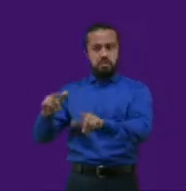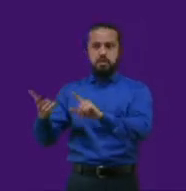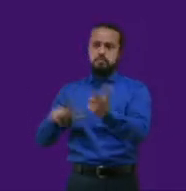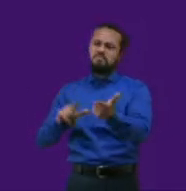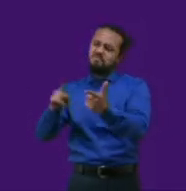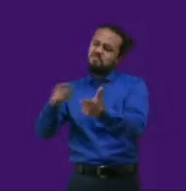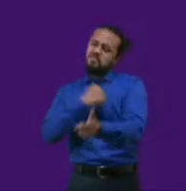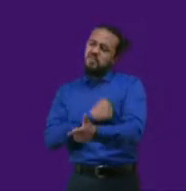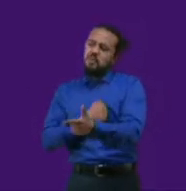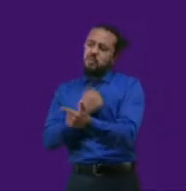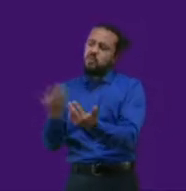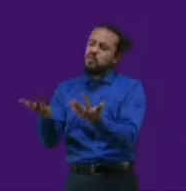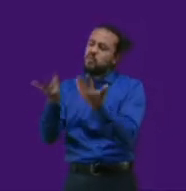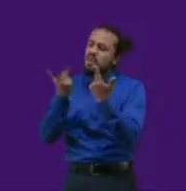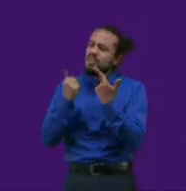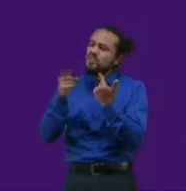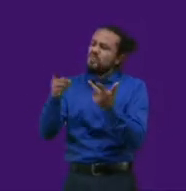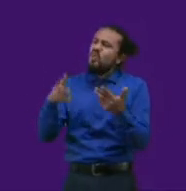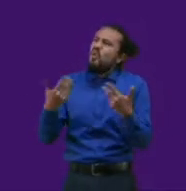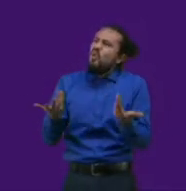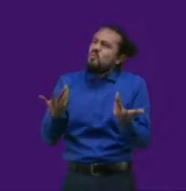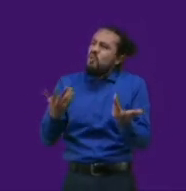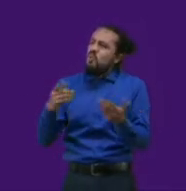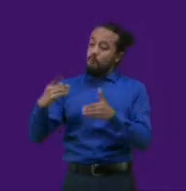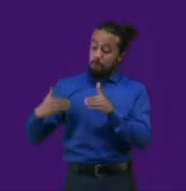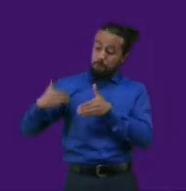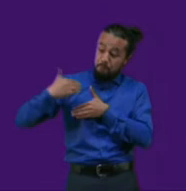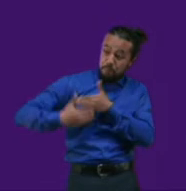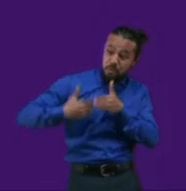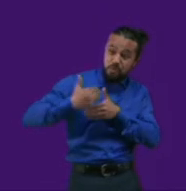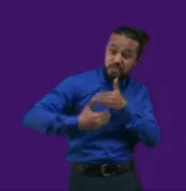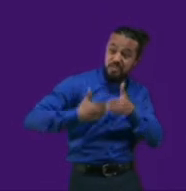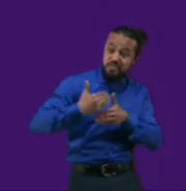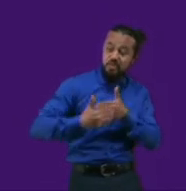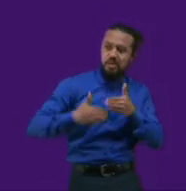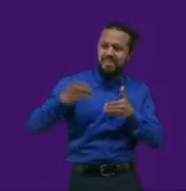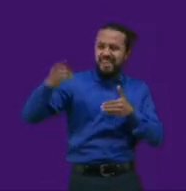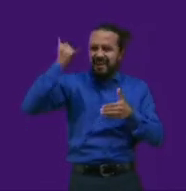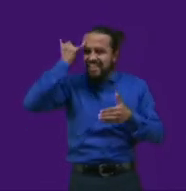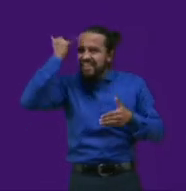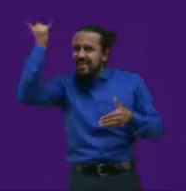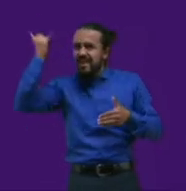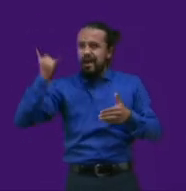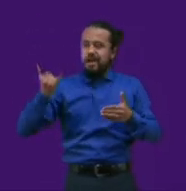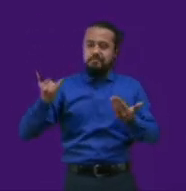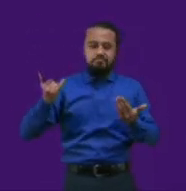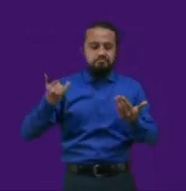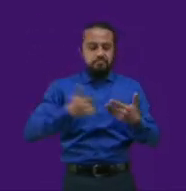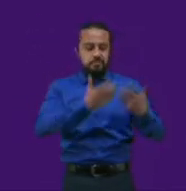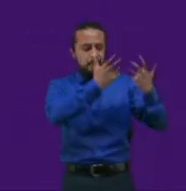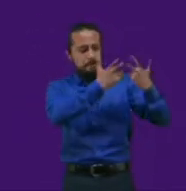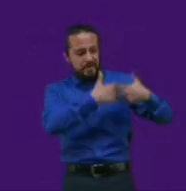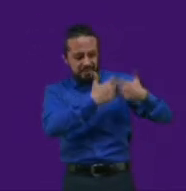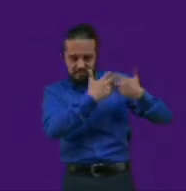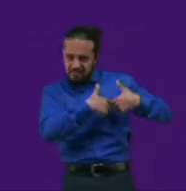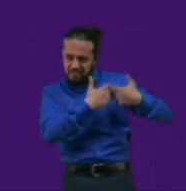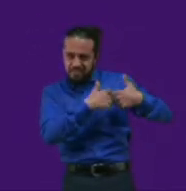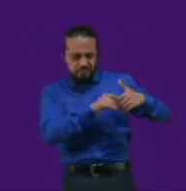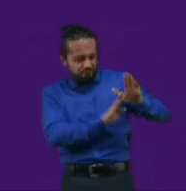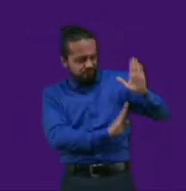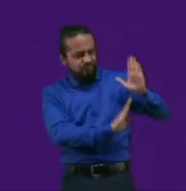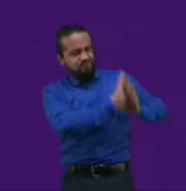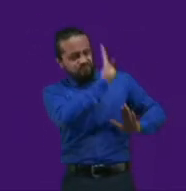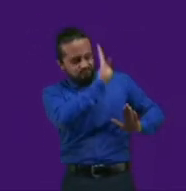Cuéntanos cómo fue ese proceso de que esa idea de emprendimiento que tenía, digamos,